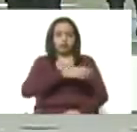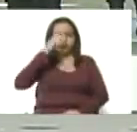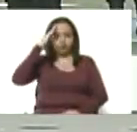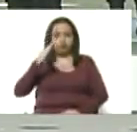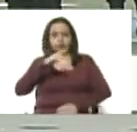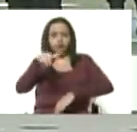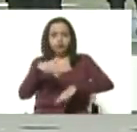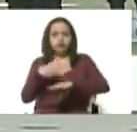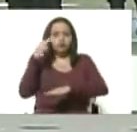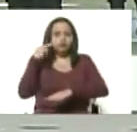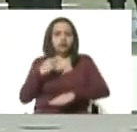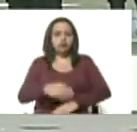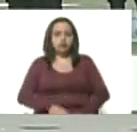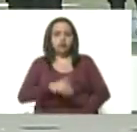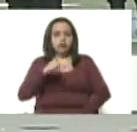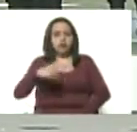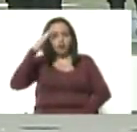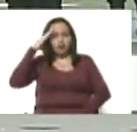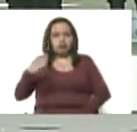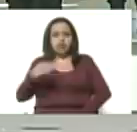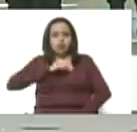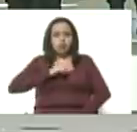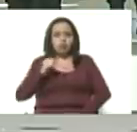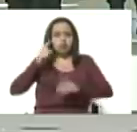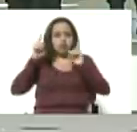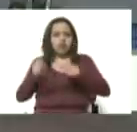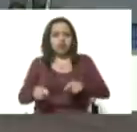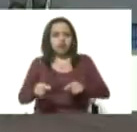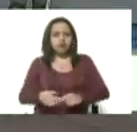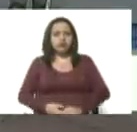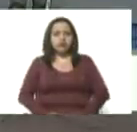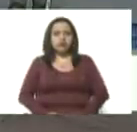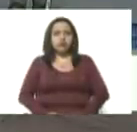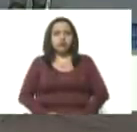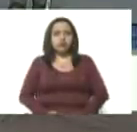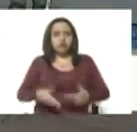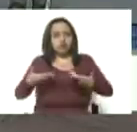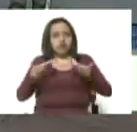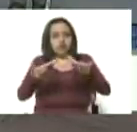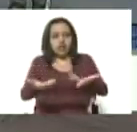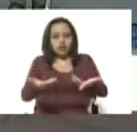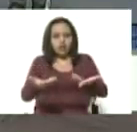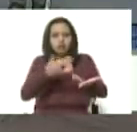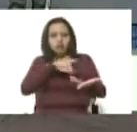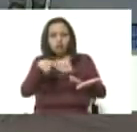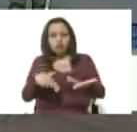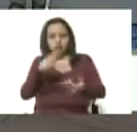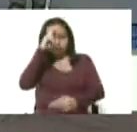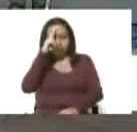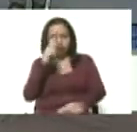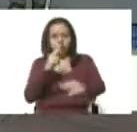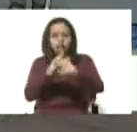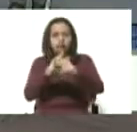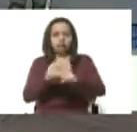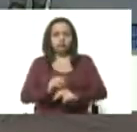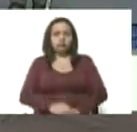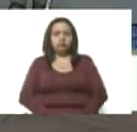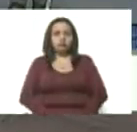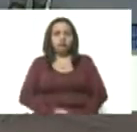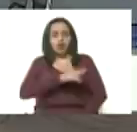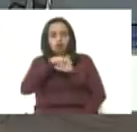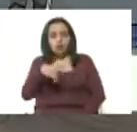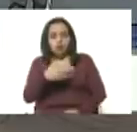Bolivariana y de las fuerzas policiales también, le enviamos nuestro reconocimiento,